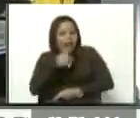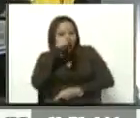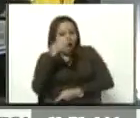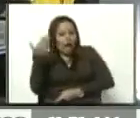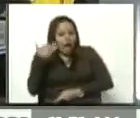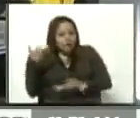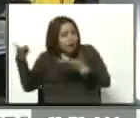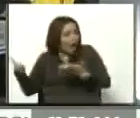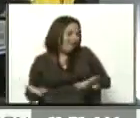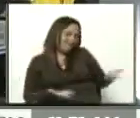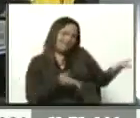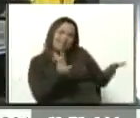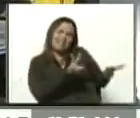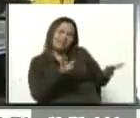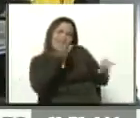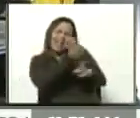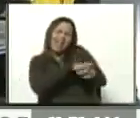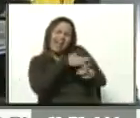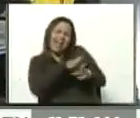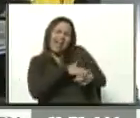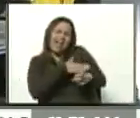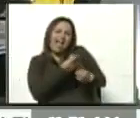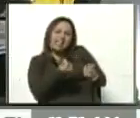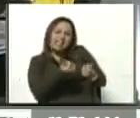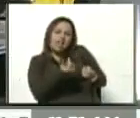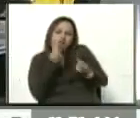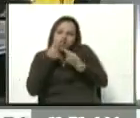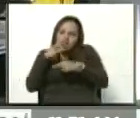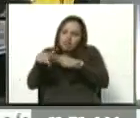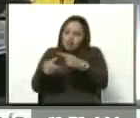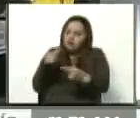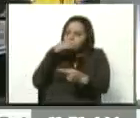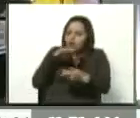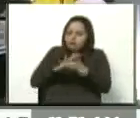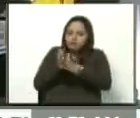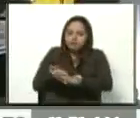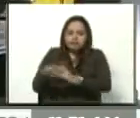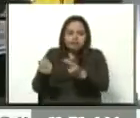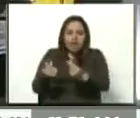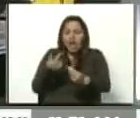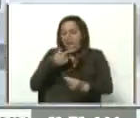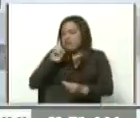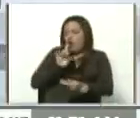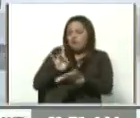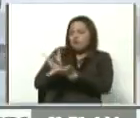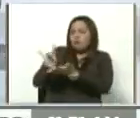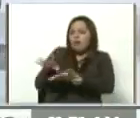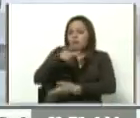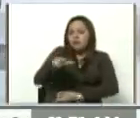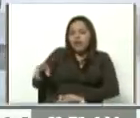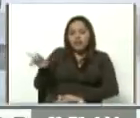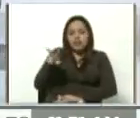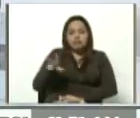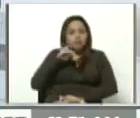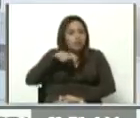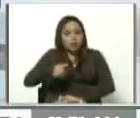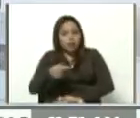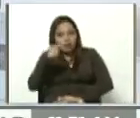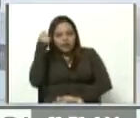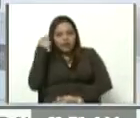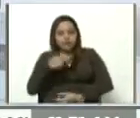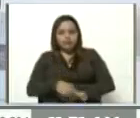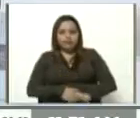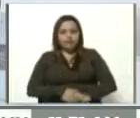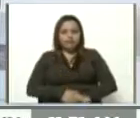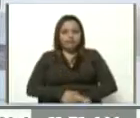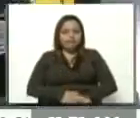más divisas, no queremos a los venezolanos, ¿no? Bastante, eso hay que decirlo también. Eso no se puede olvidar. Bueno, vamos llegando al final. Nos falta